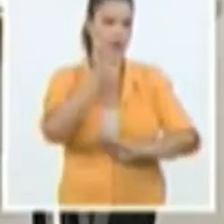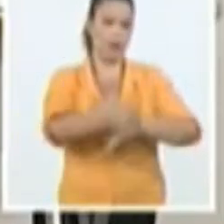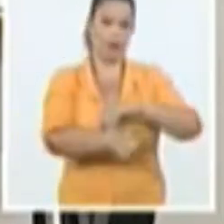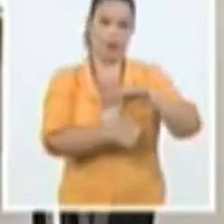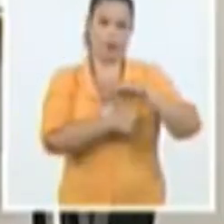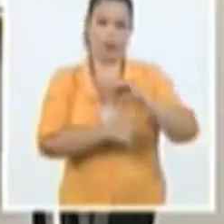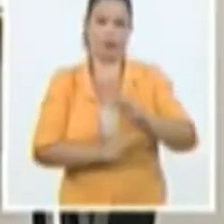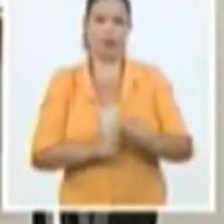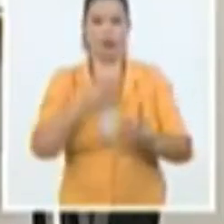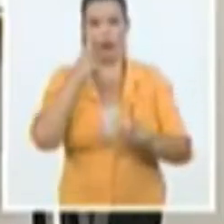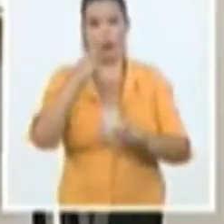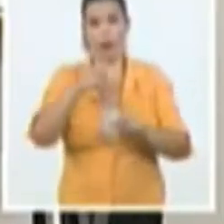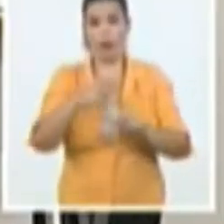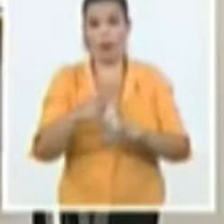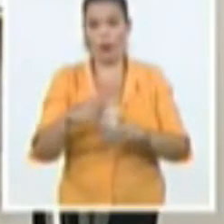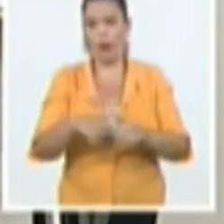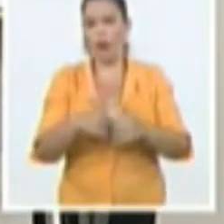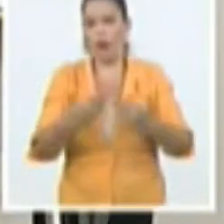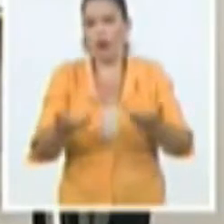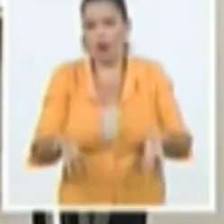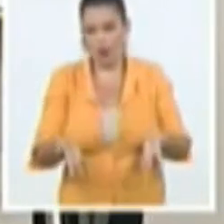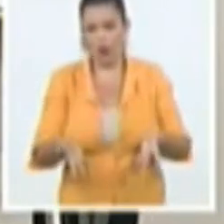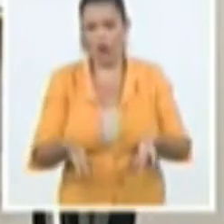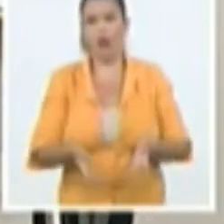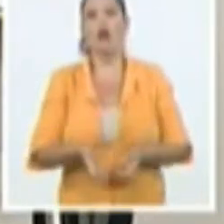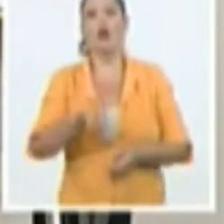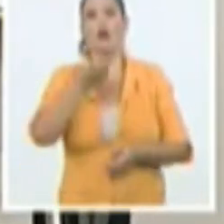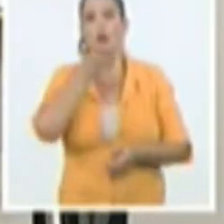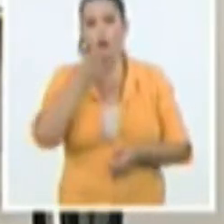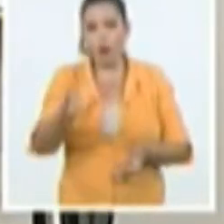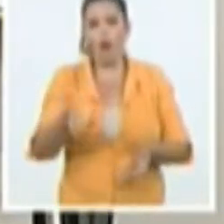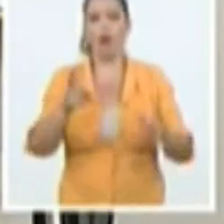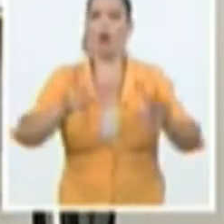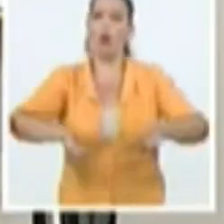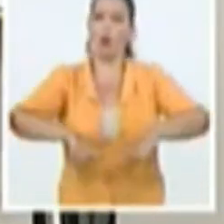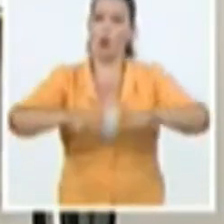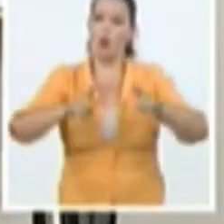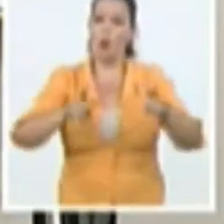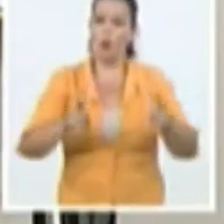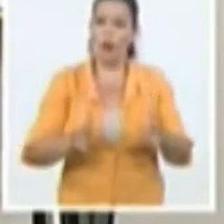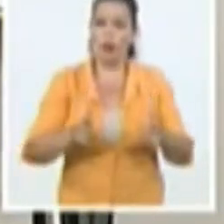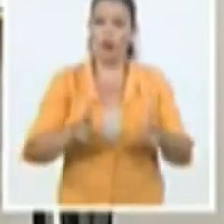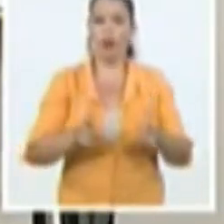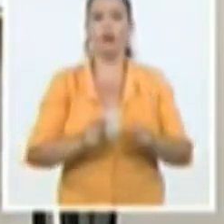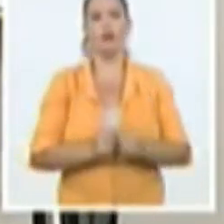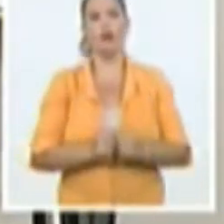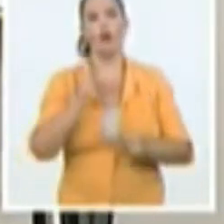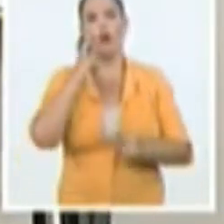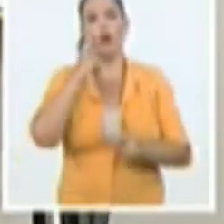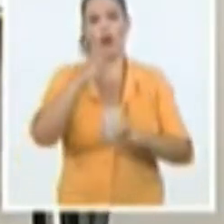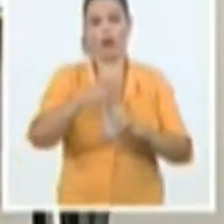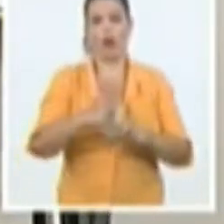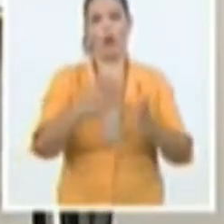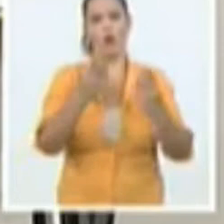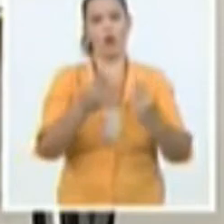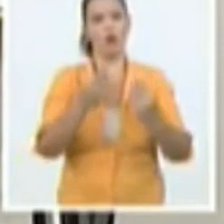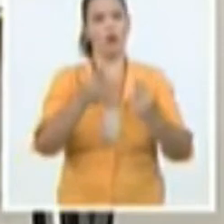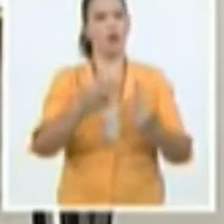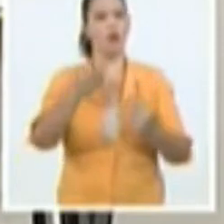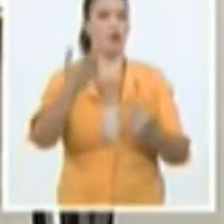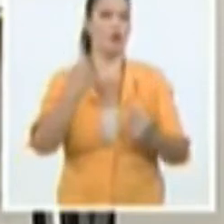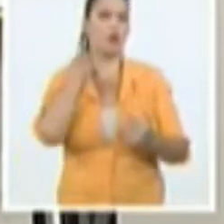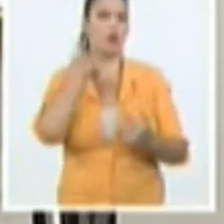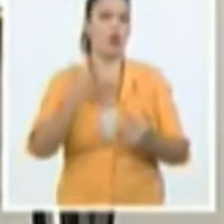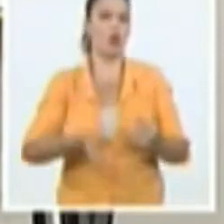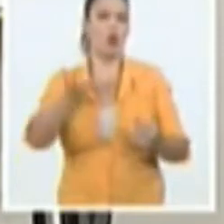hacer abiertamente lo que durante décadas había estado haciendo la Agencia Central de Inteligencia